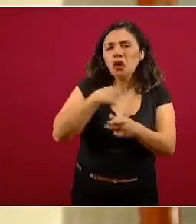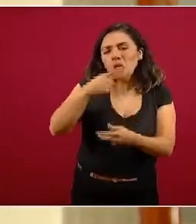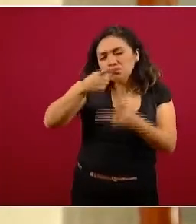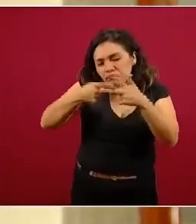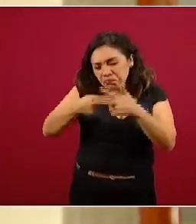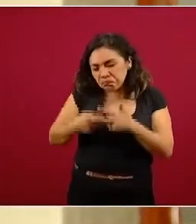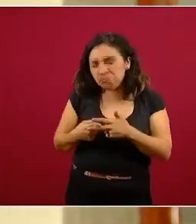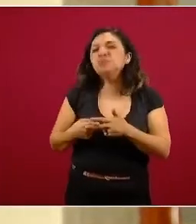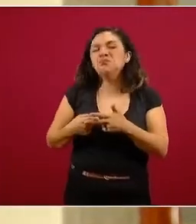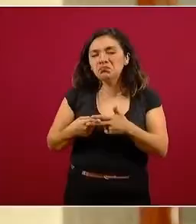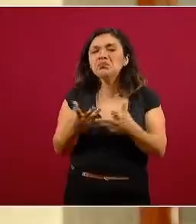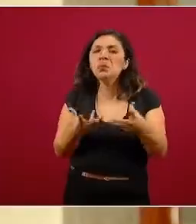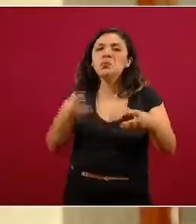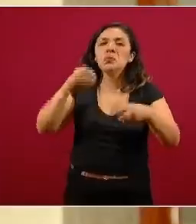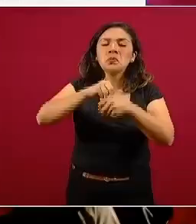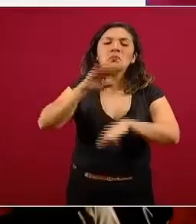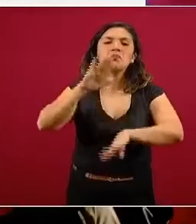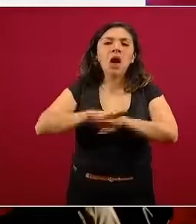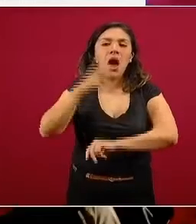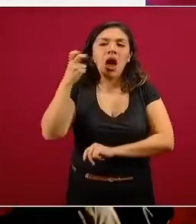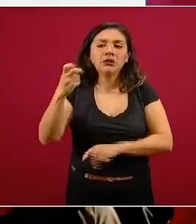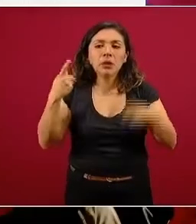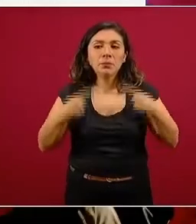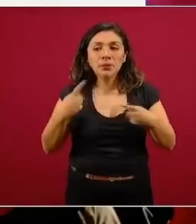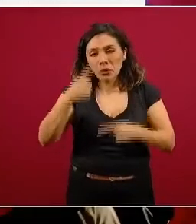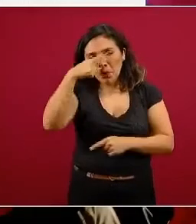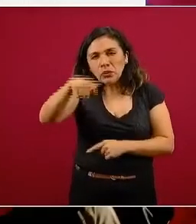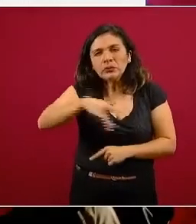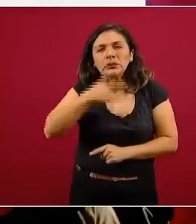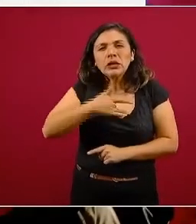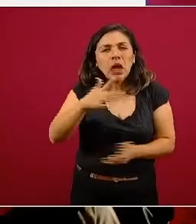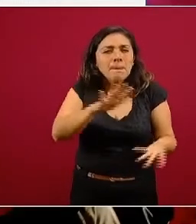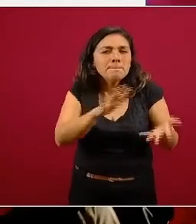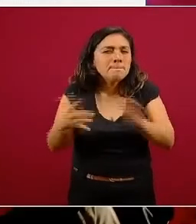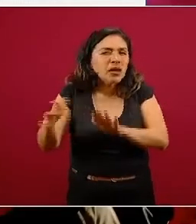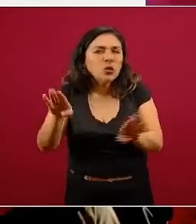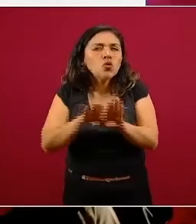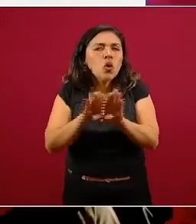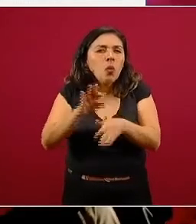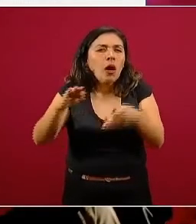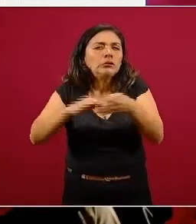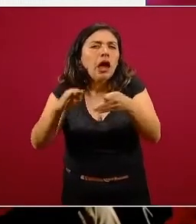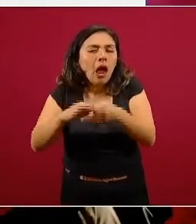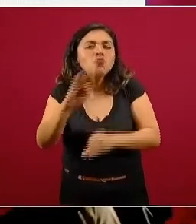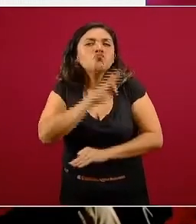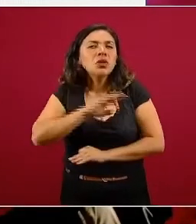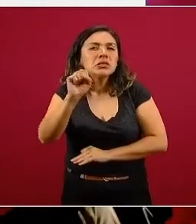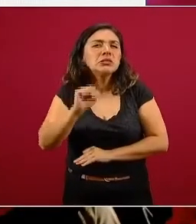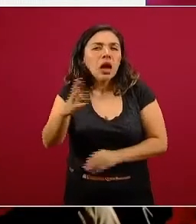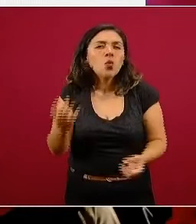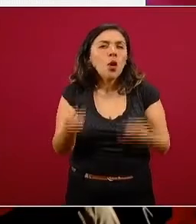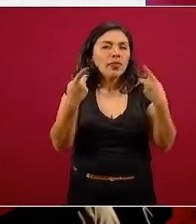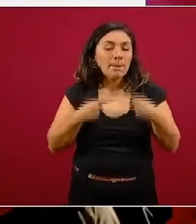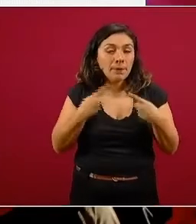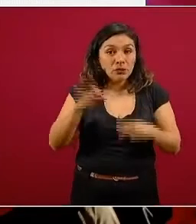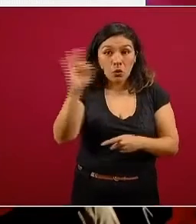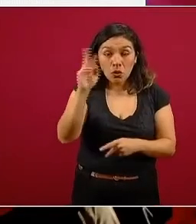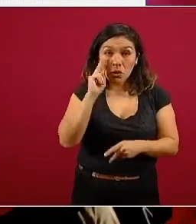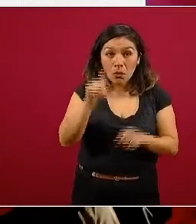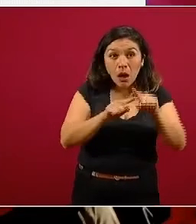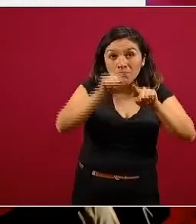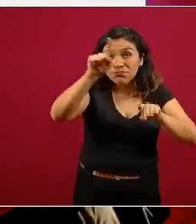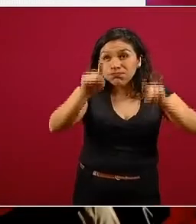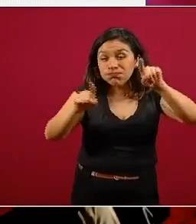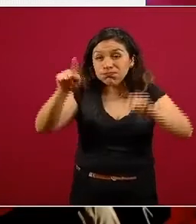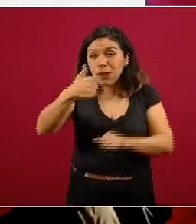y entonces sumamos a ese grupo también para poder tener una estimación más cercana a la realidad. Cuando graficamos esas